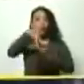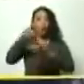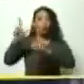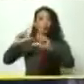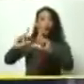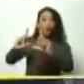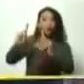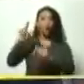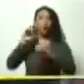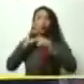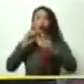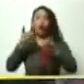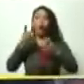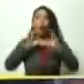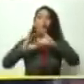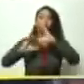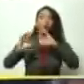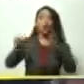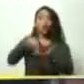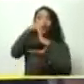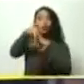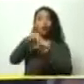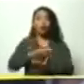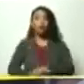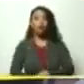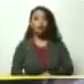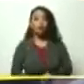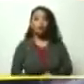Los medios de comunicación nacionales.